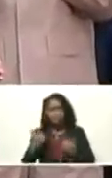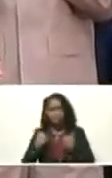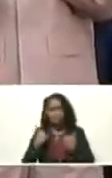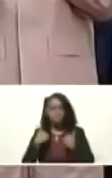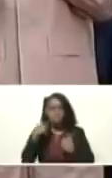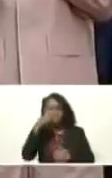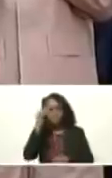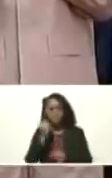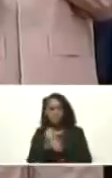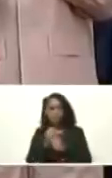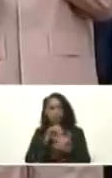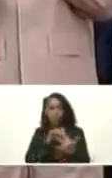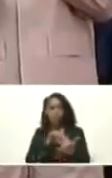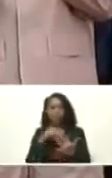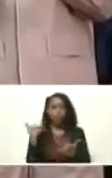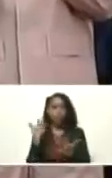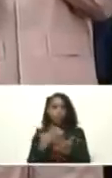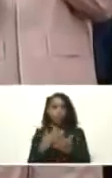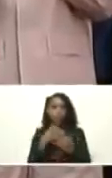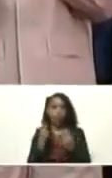guerra económica.